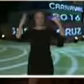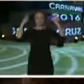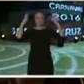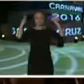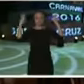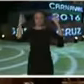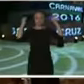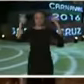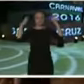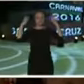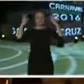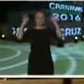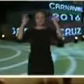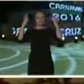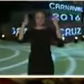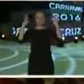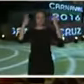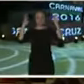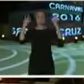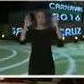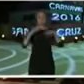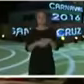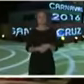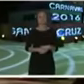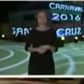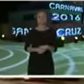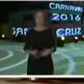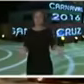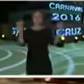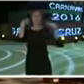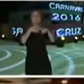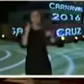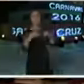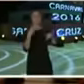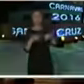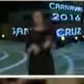Sencillamente una genialidad con drag queen reales de Gran Canaria.